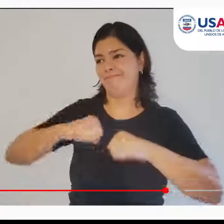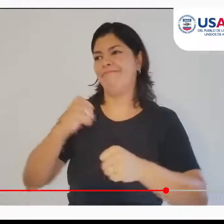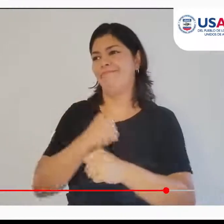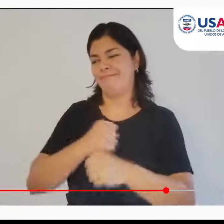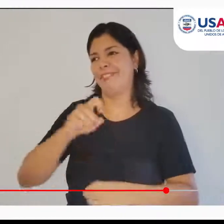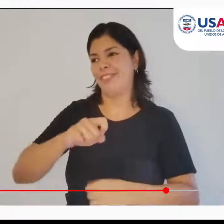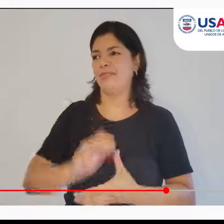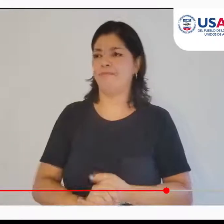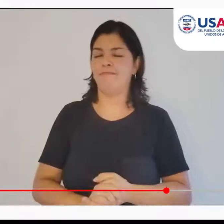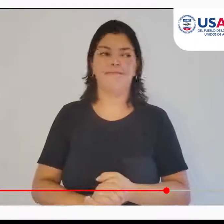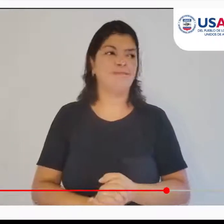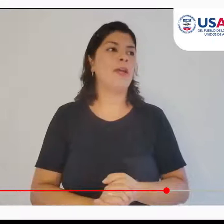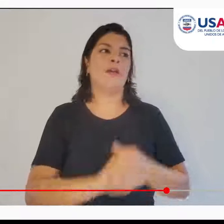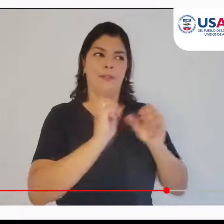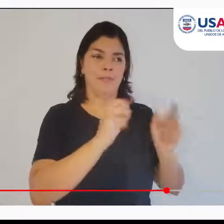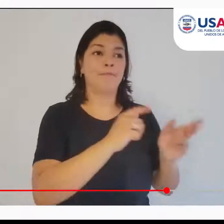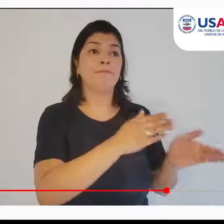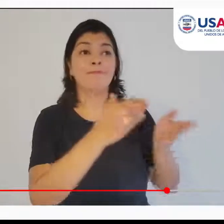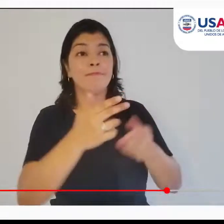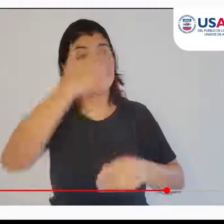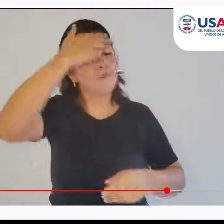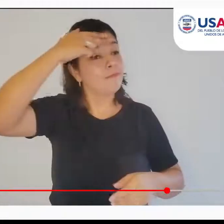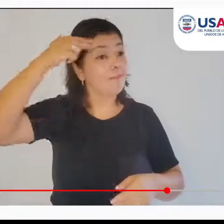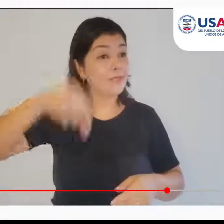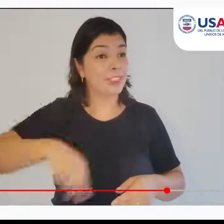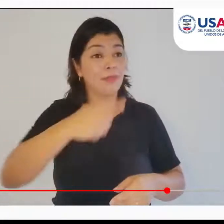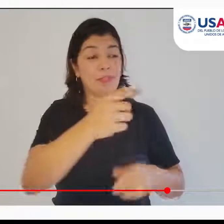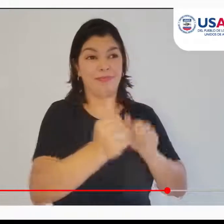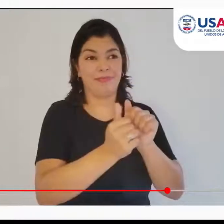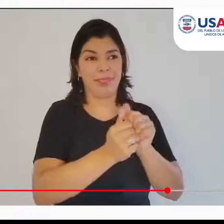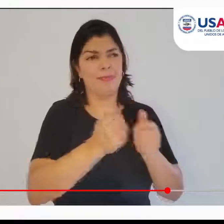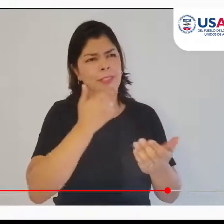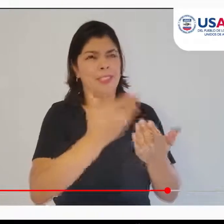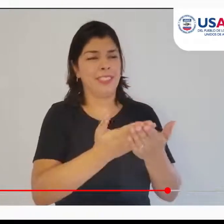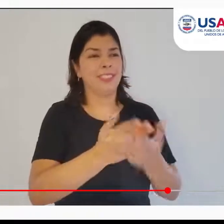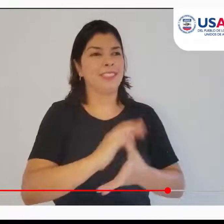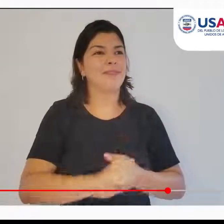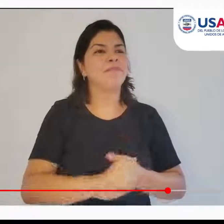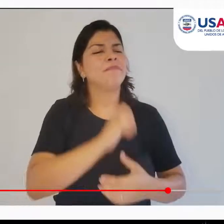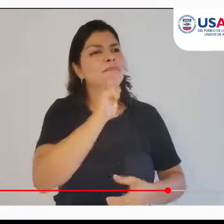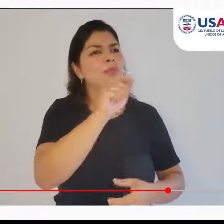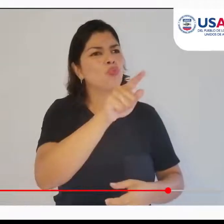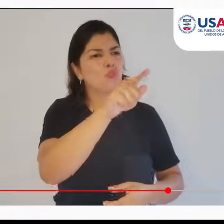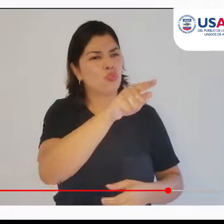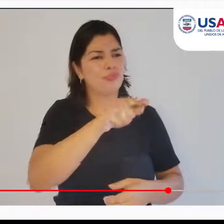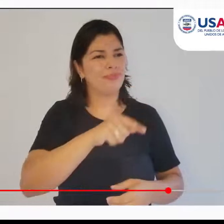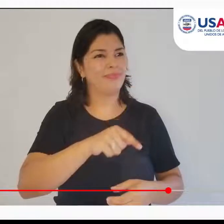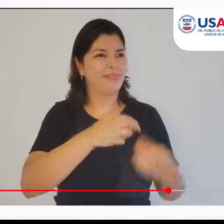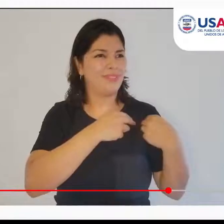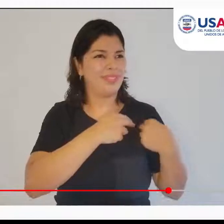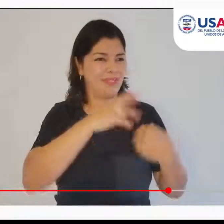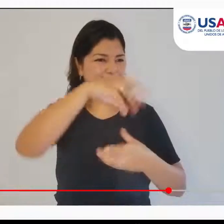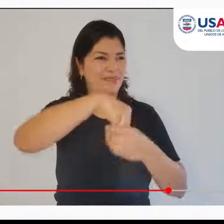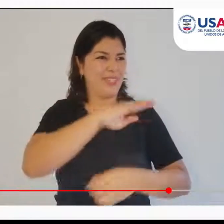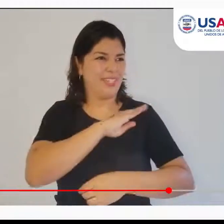Álvaro, te agradezco primero que todo por acompañarnos y te pregunto desde tu rol en